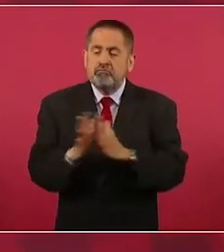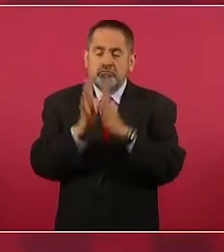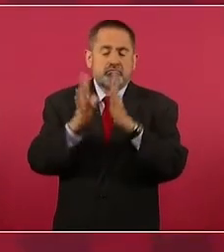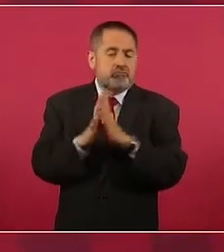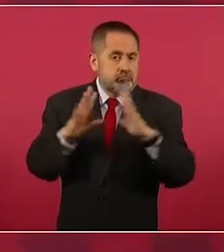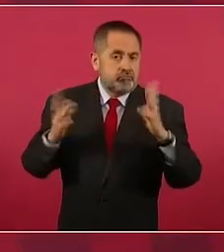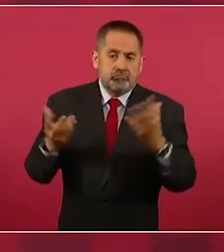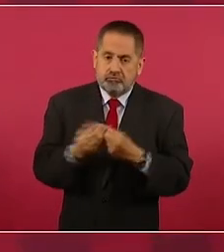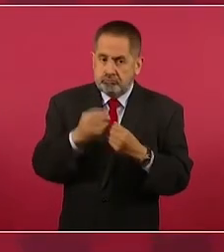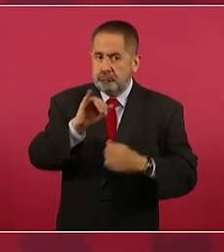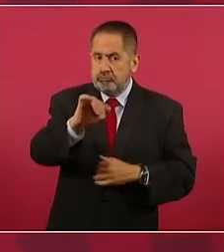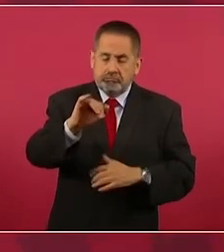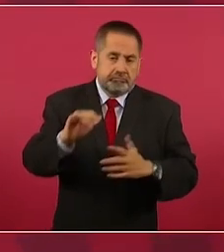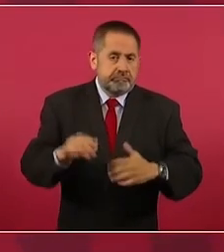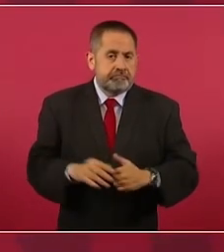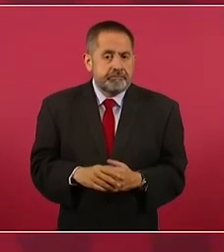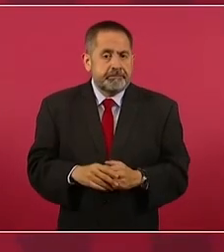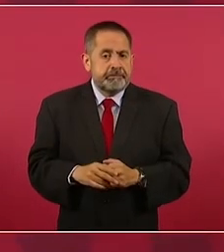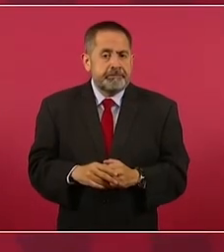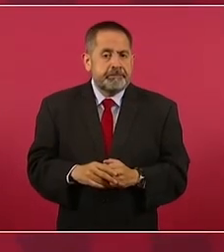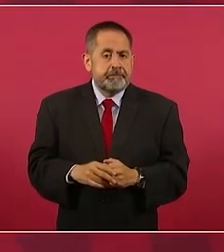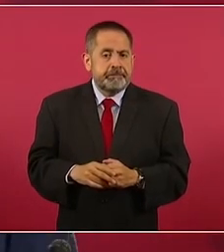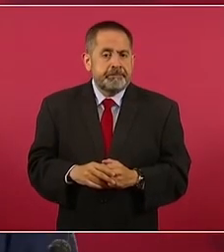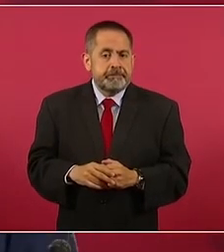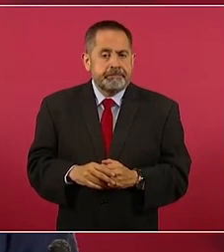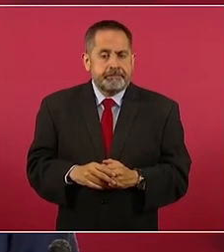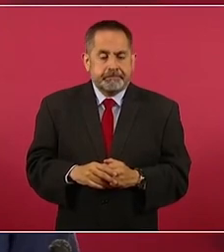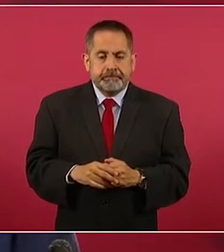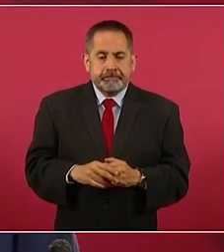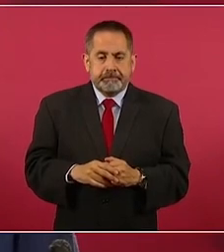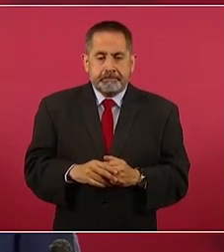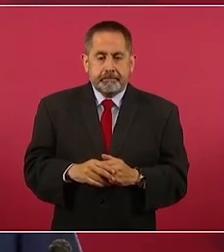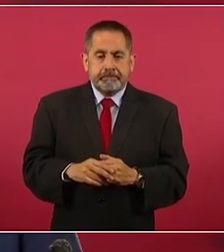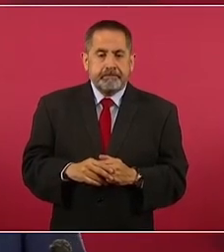participaron. Y